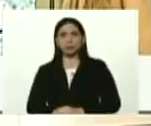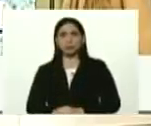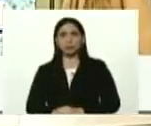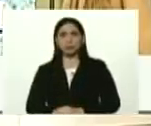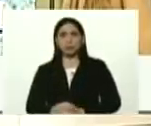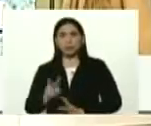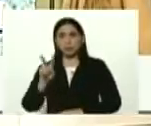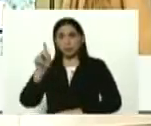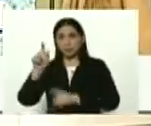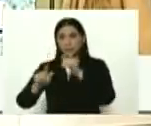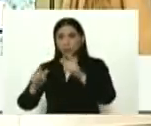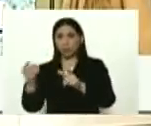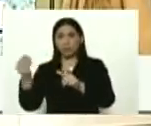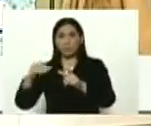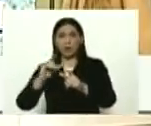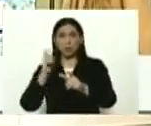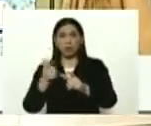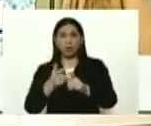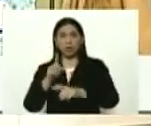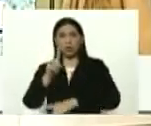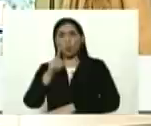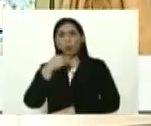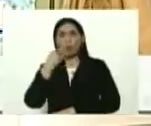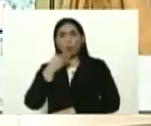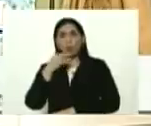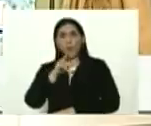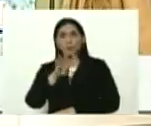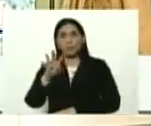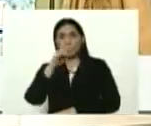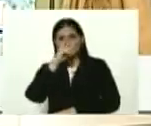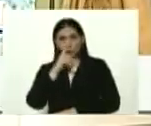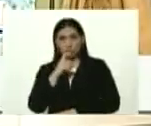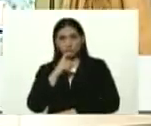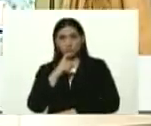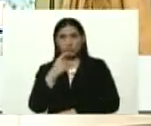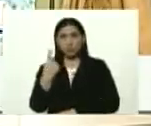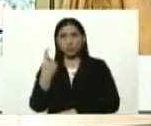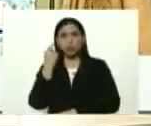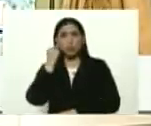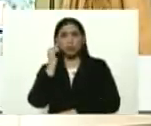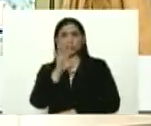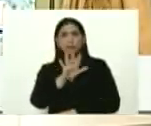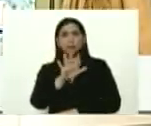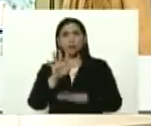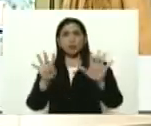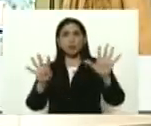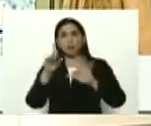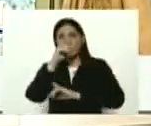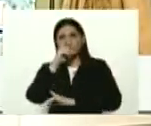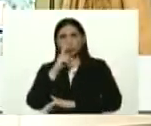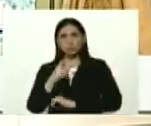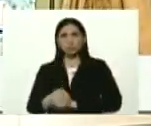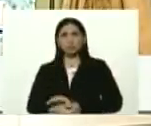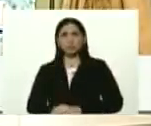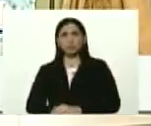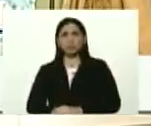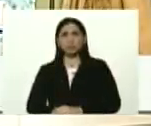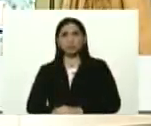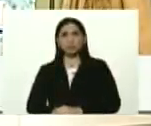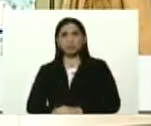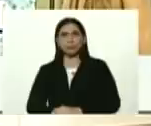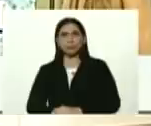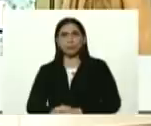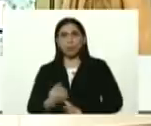Dos casos más en Guarena, un muchacho de 24 años y una mujer de 59 años.